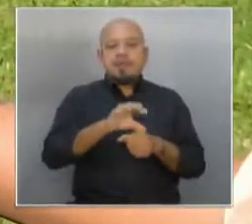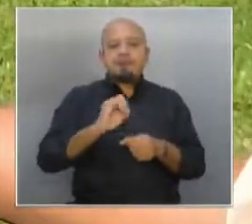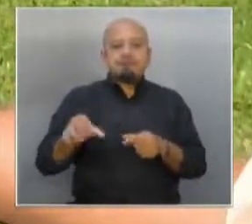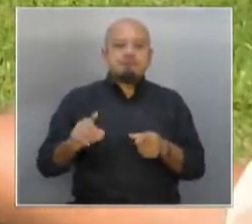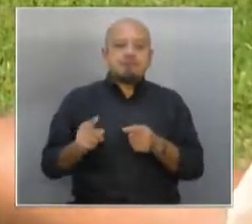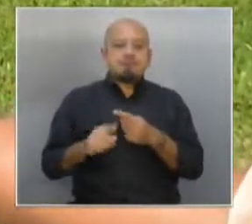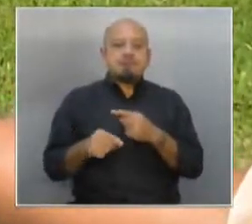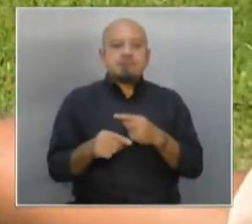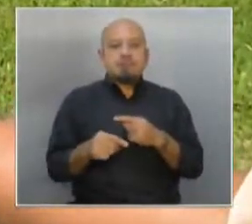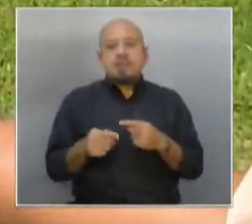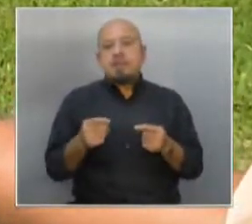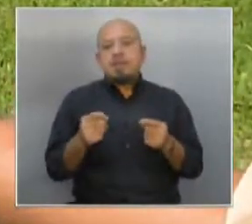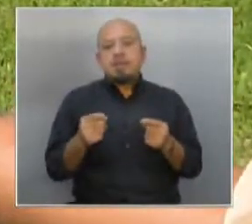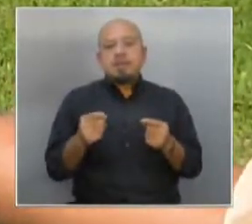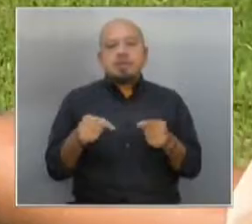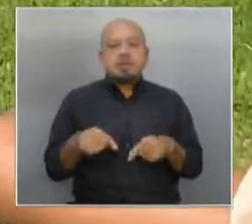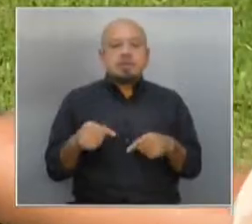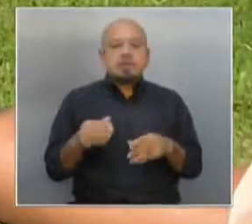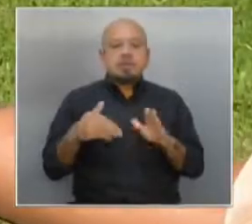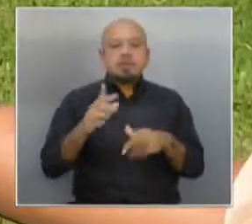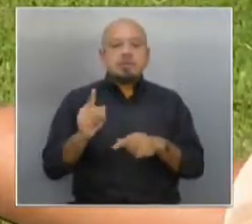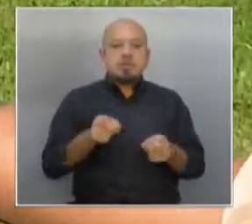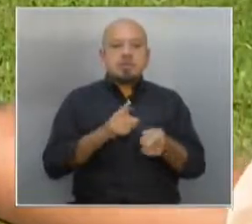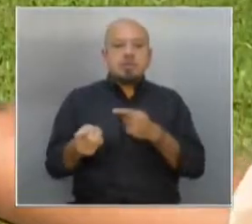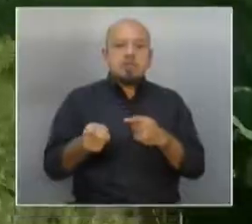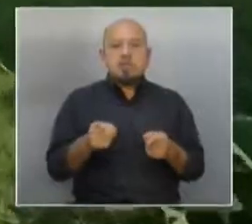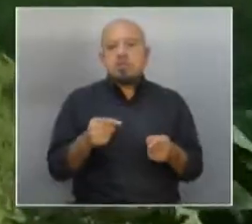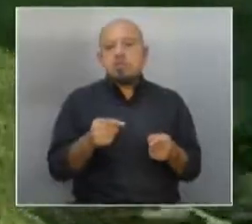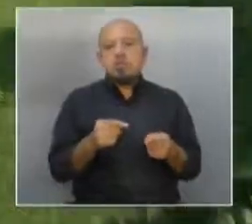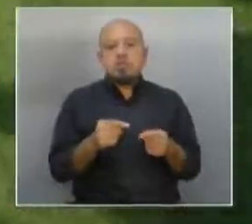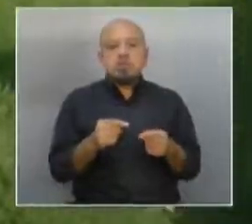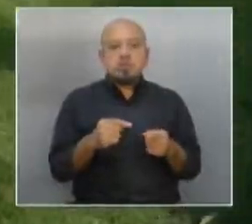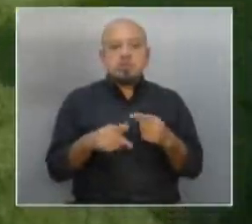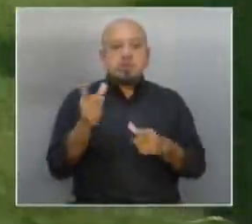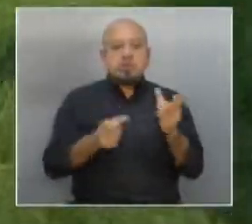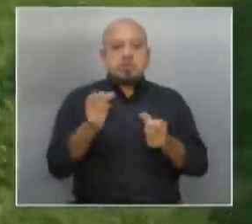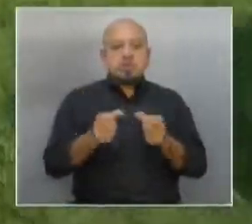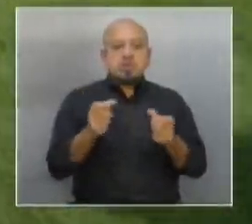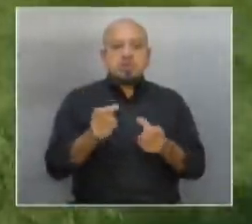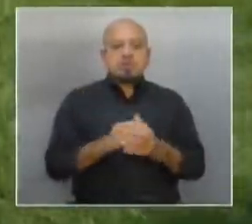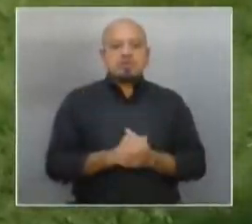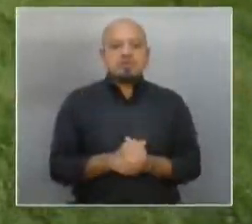pequeños y bueno, es más directo, ¿no? con la gente.